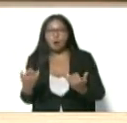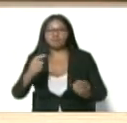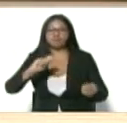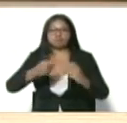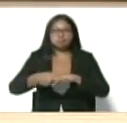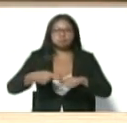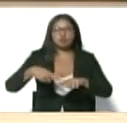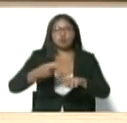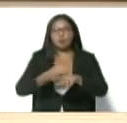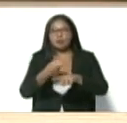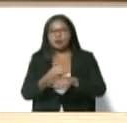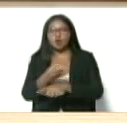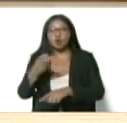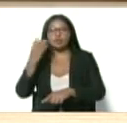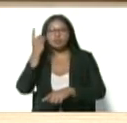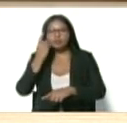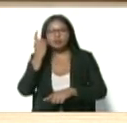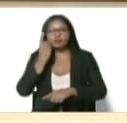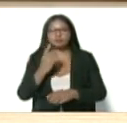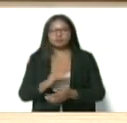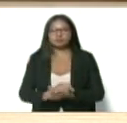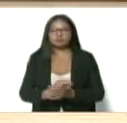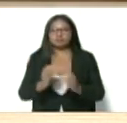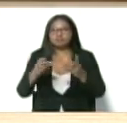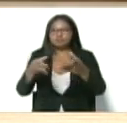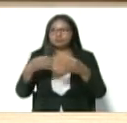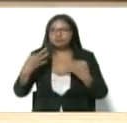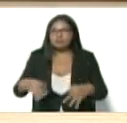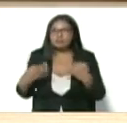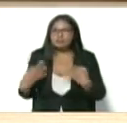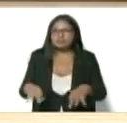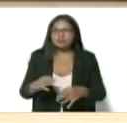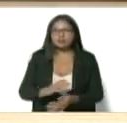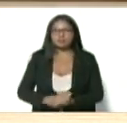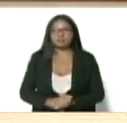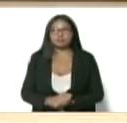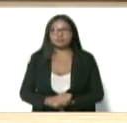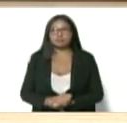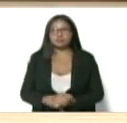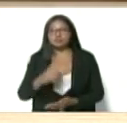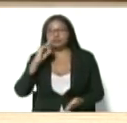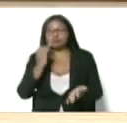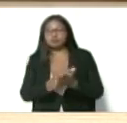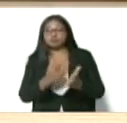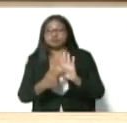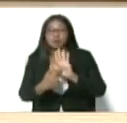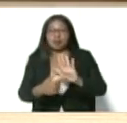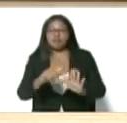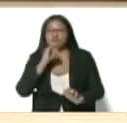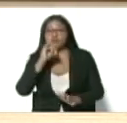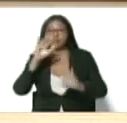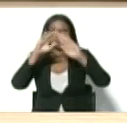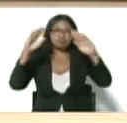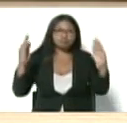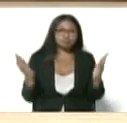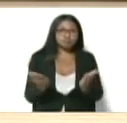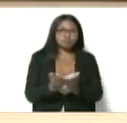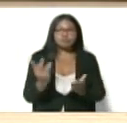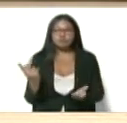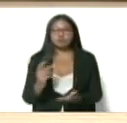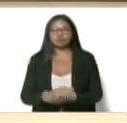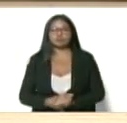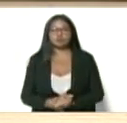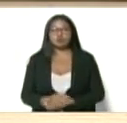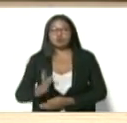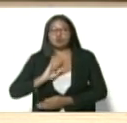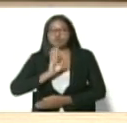duque así de sencillo lo constata la información mundial y particularmente